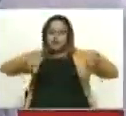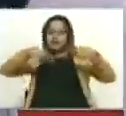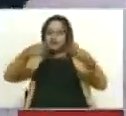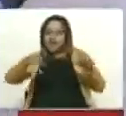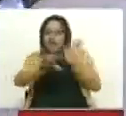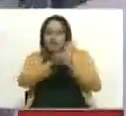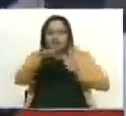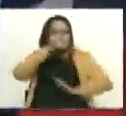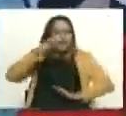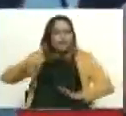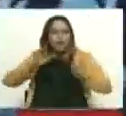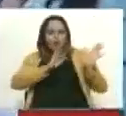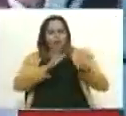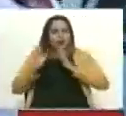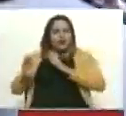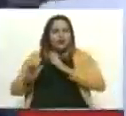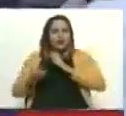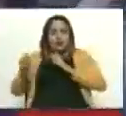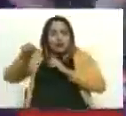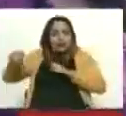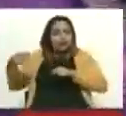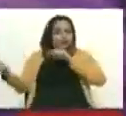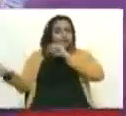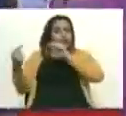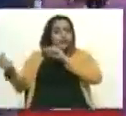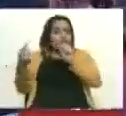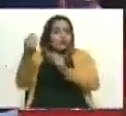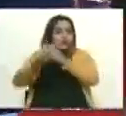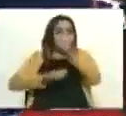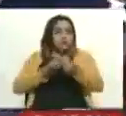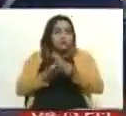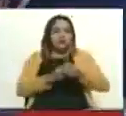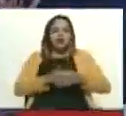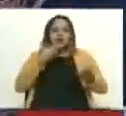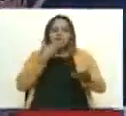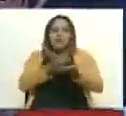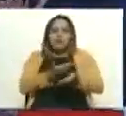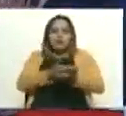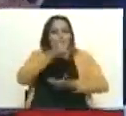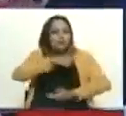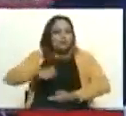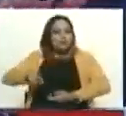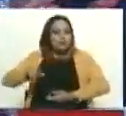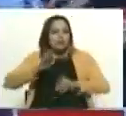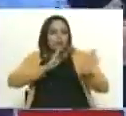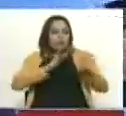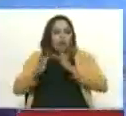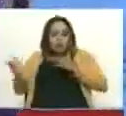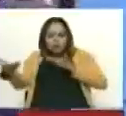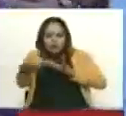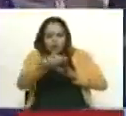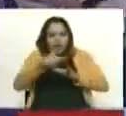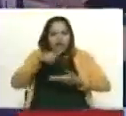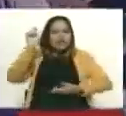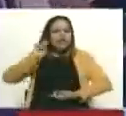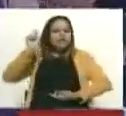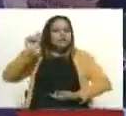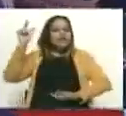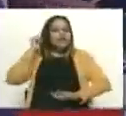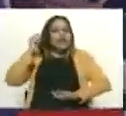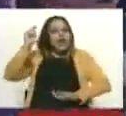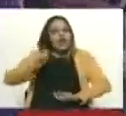leyes del Poder Popular fueron parte de este debate parlamentario y propuestas del Poder Popular fueron recogidas por los diputados y